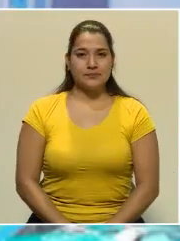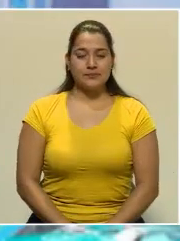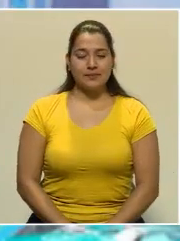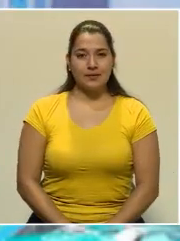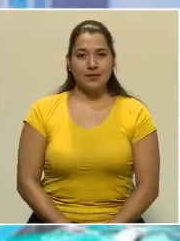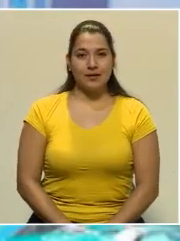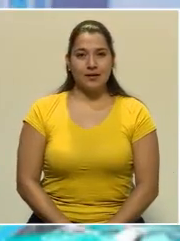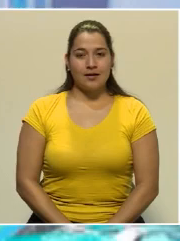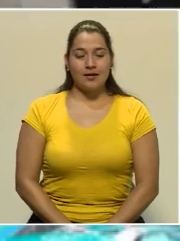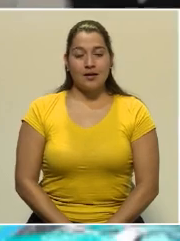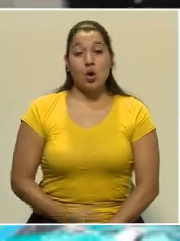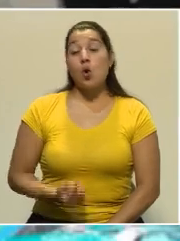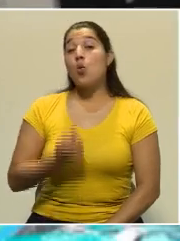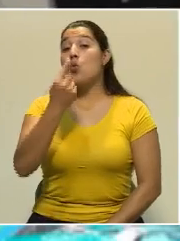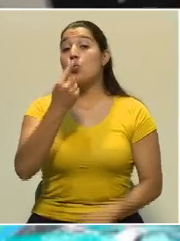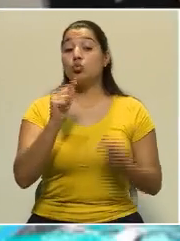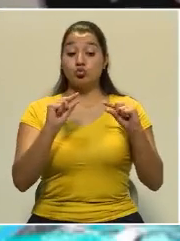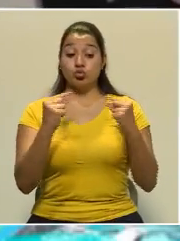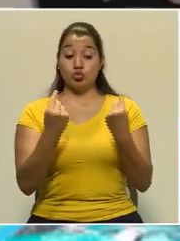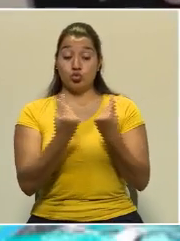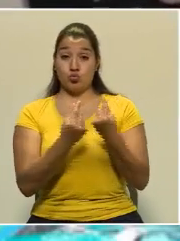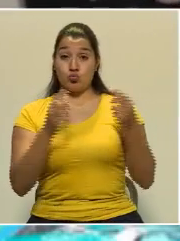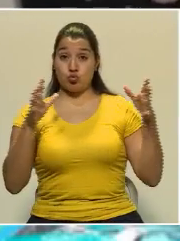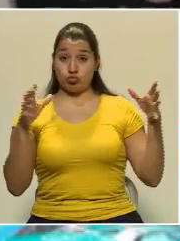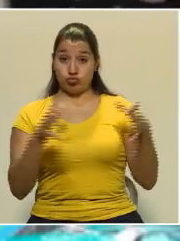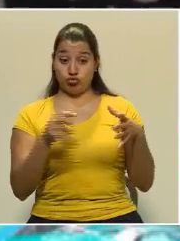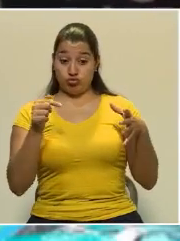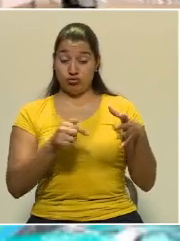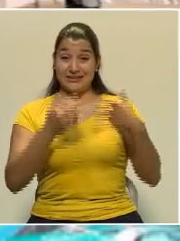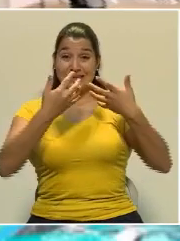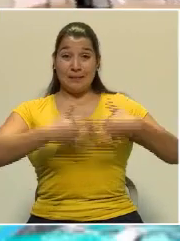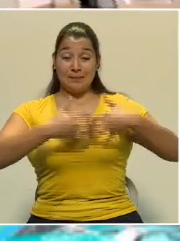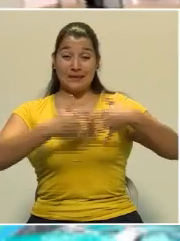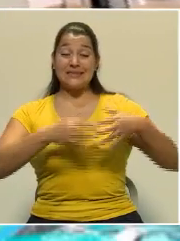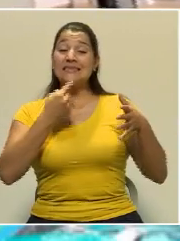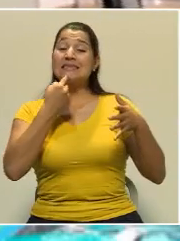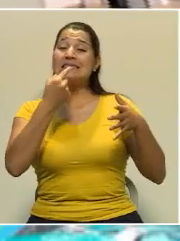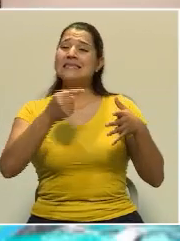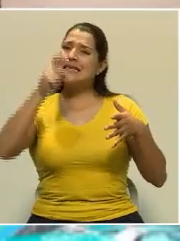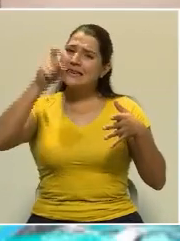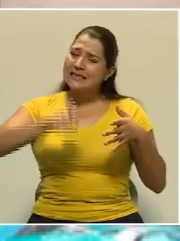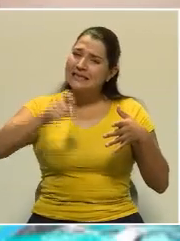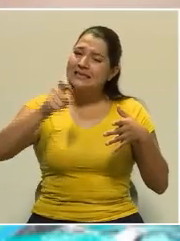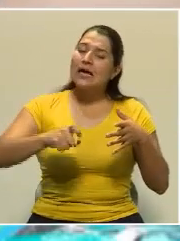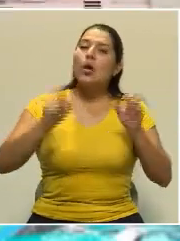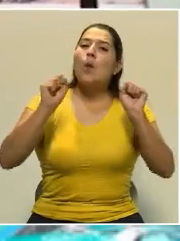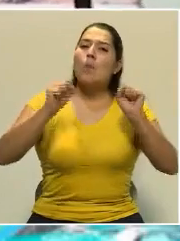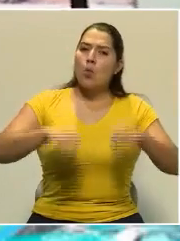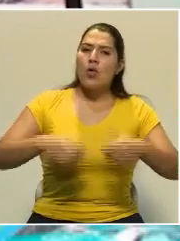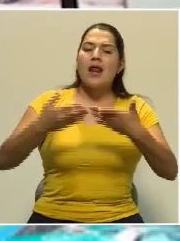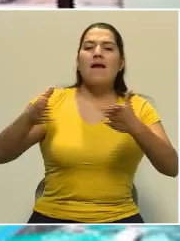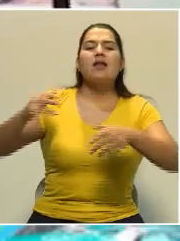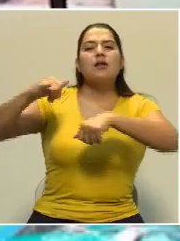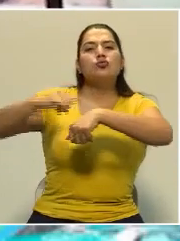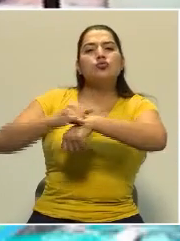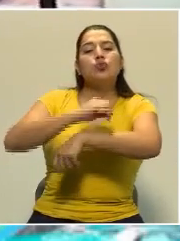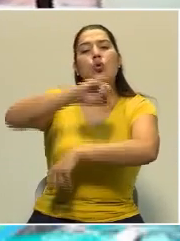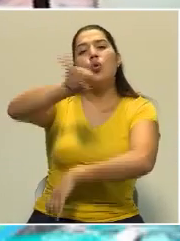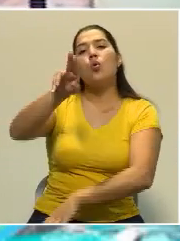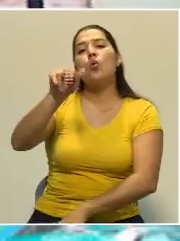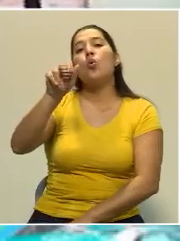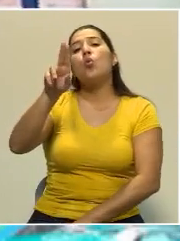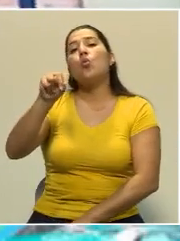Una de las cámaras que ha señalado la necesidad de la apertura del aeropuerto Juan Santamaría